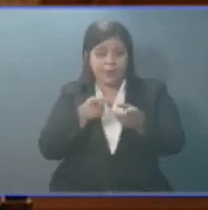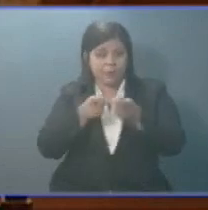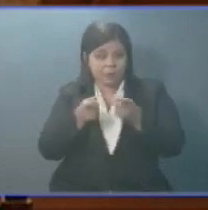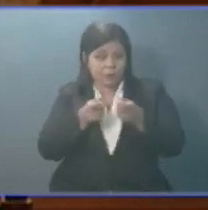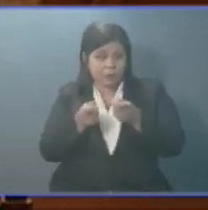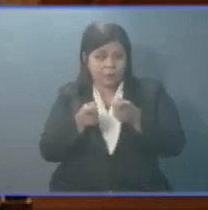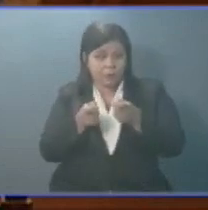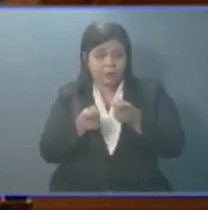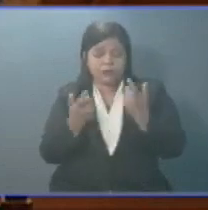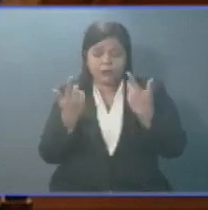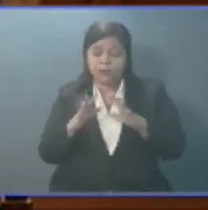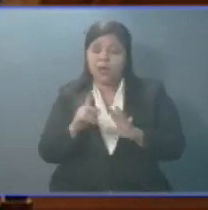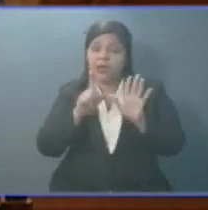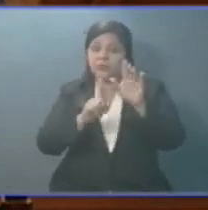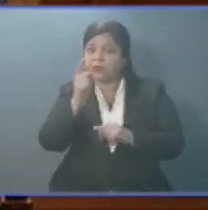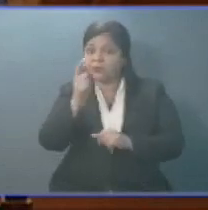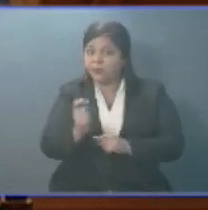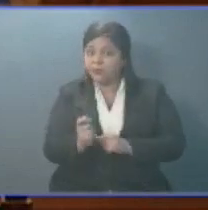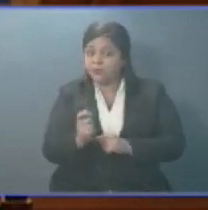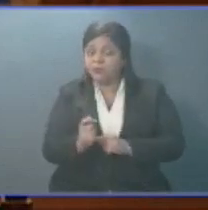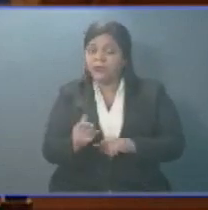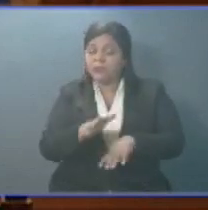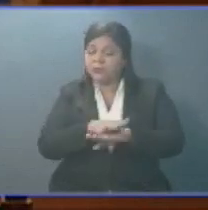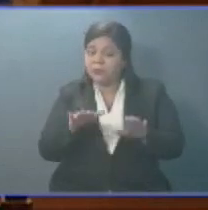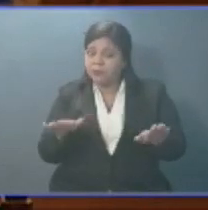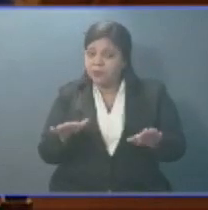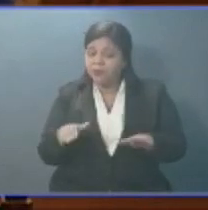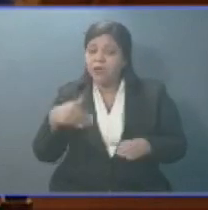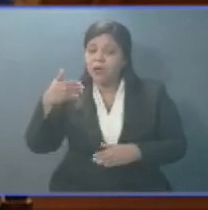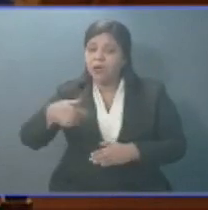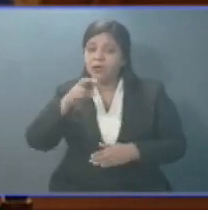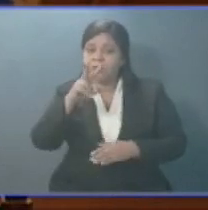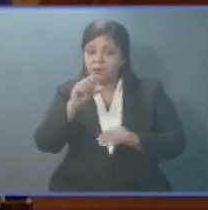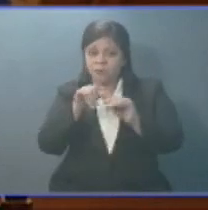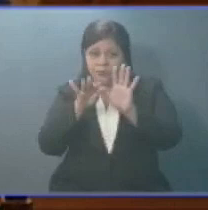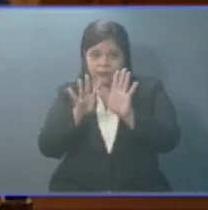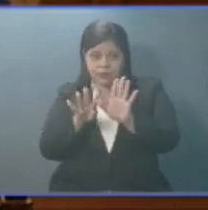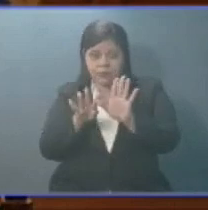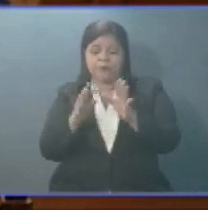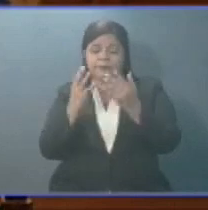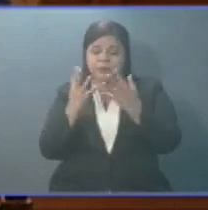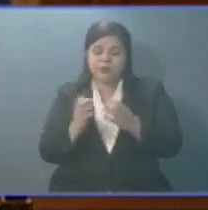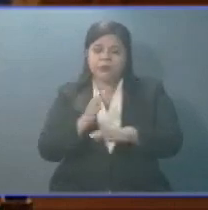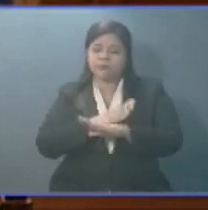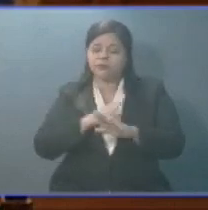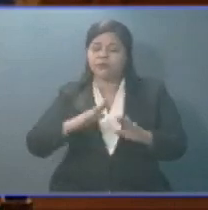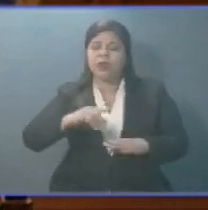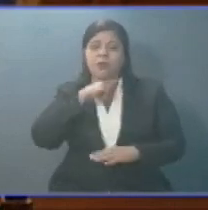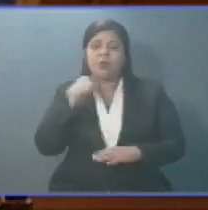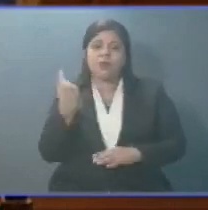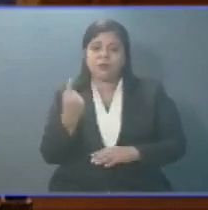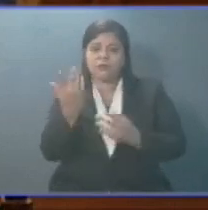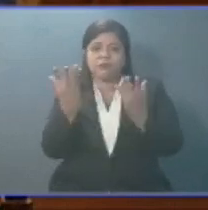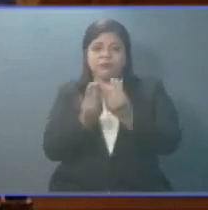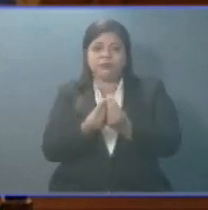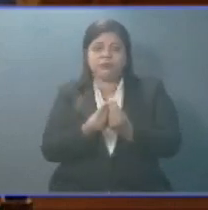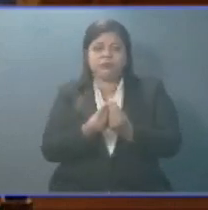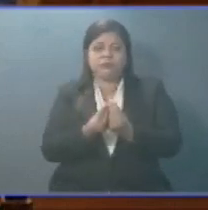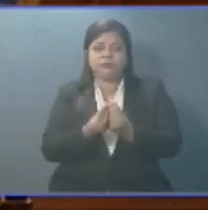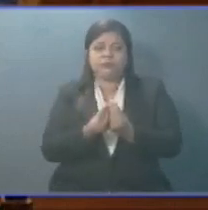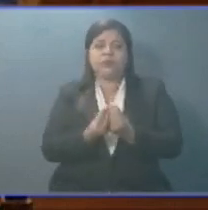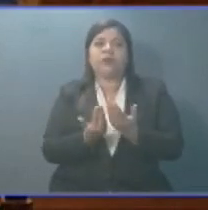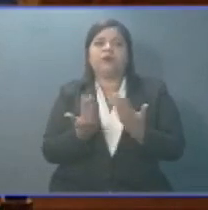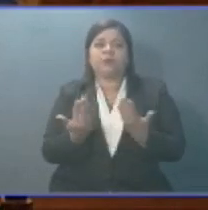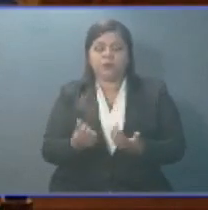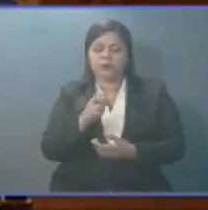en sólo seis meses al cerrar el 2019 logramos reducir los homicidios a una tasa